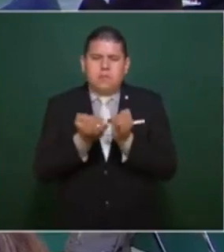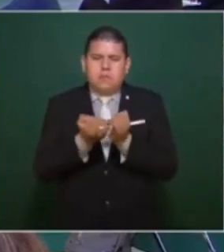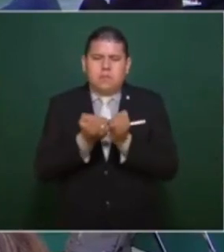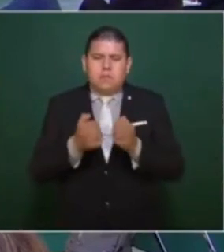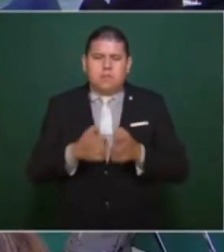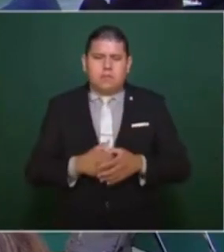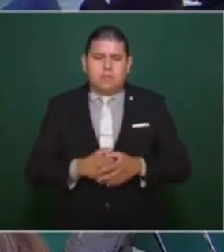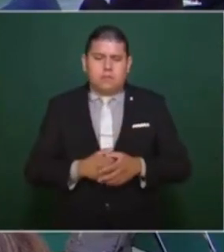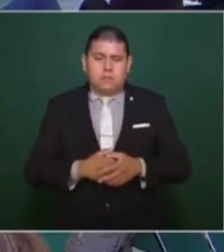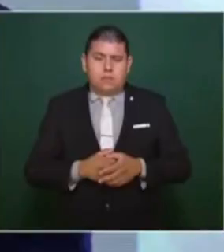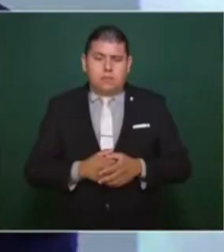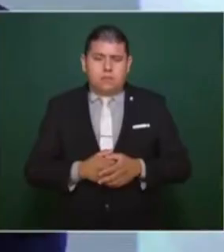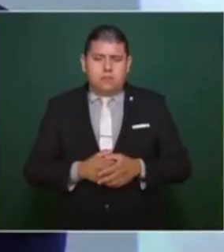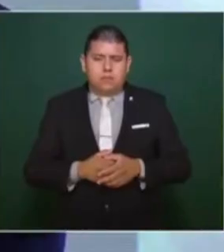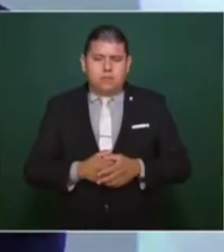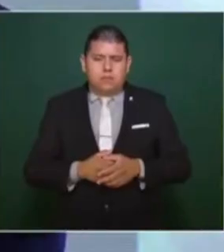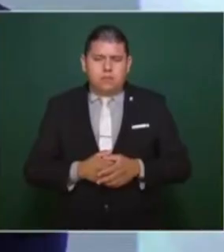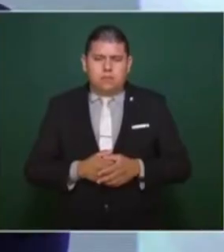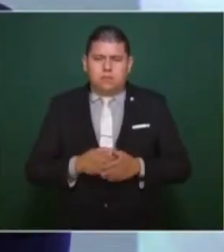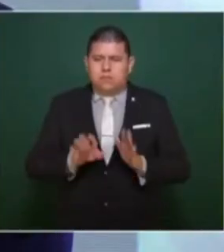robalo,